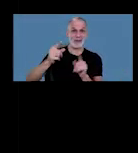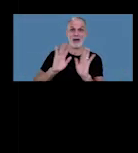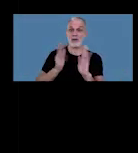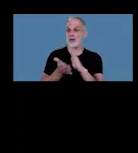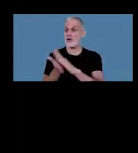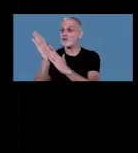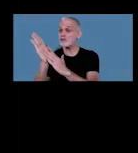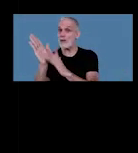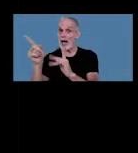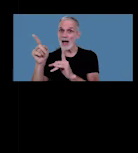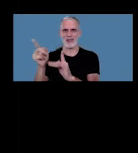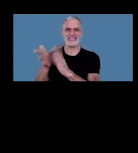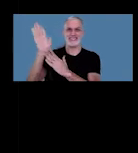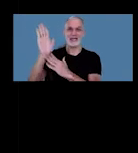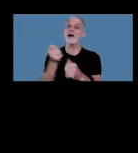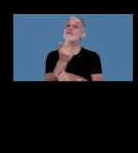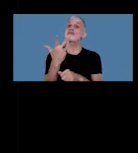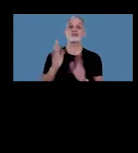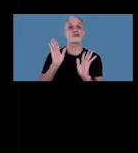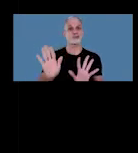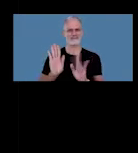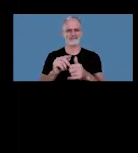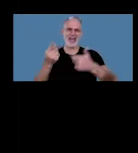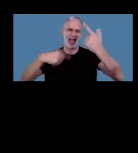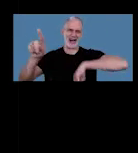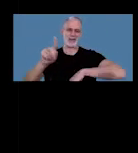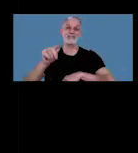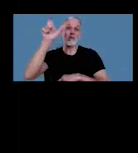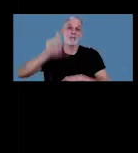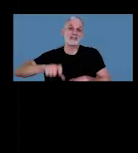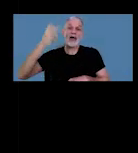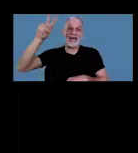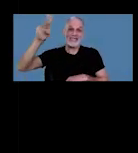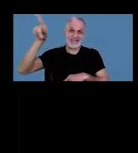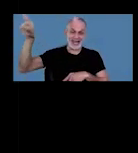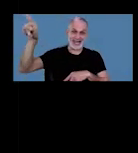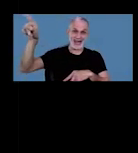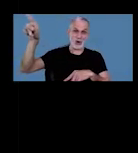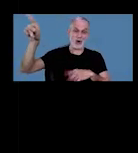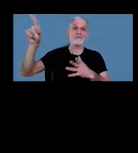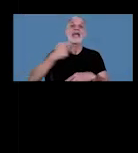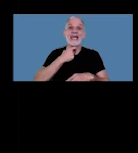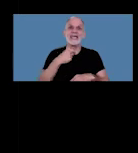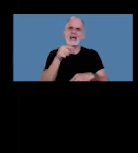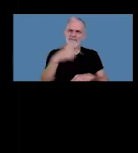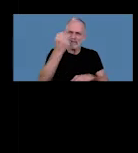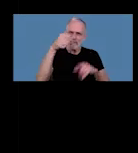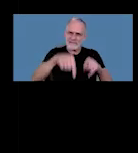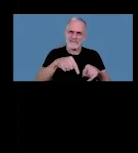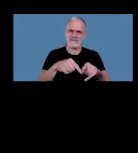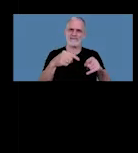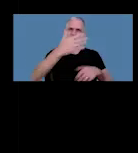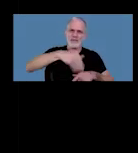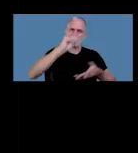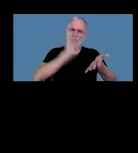el día que se va del país. Si estoy hablando de un residente extranjero que quiere la residencia fiscal argentina y